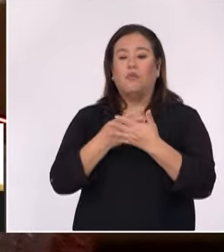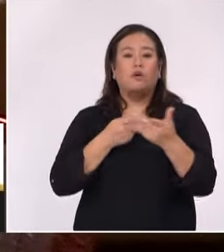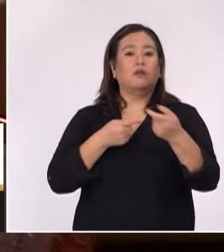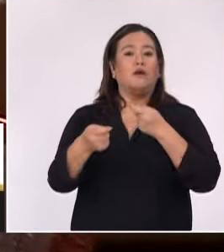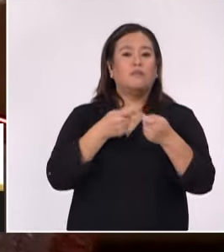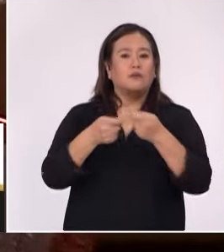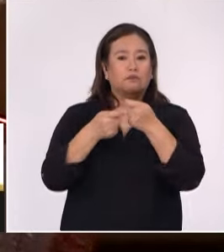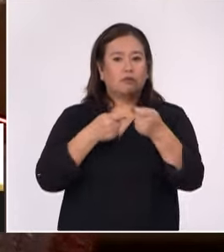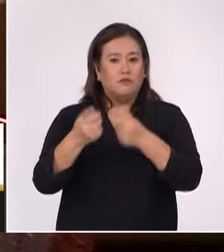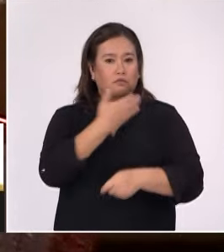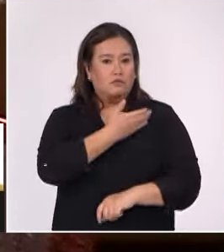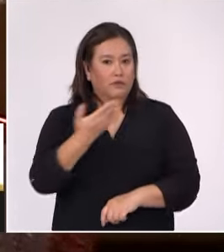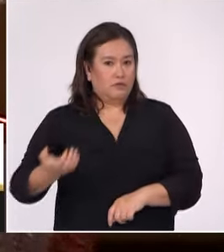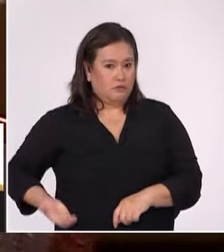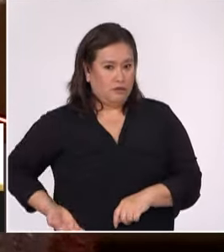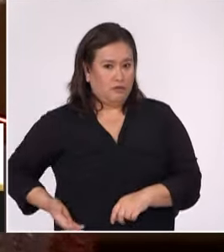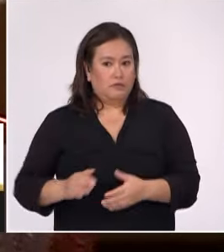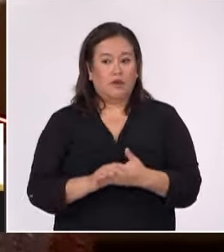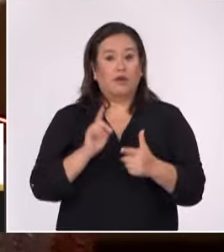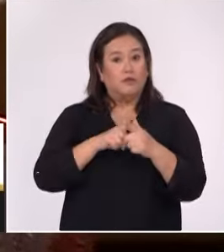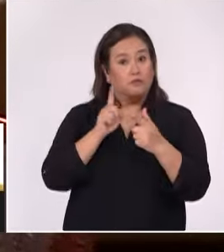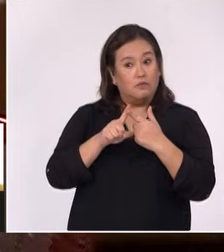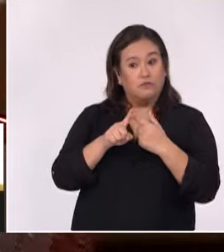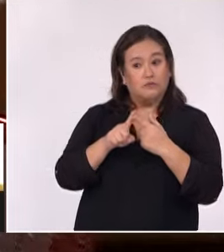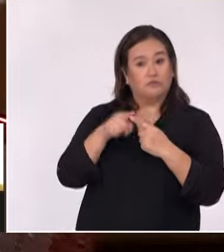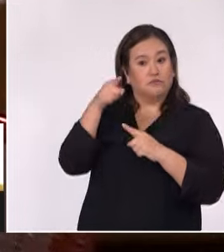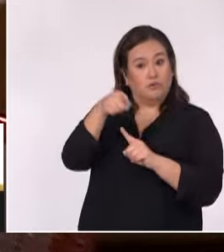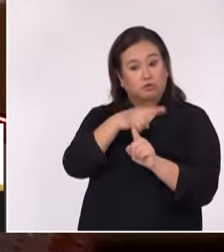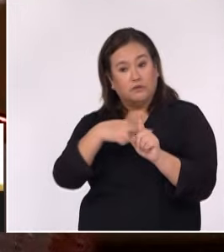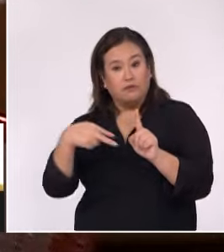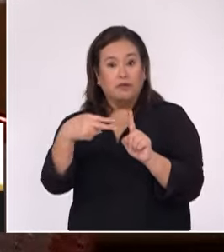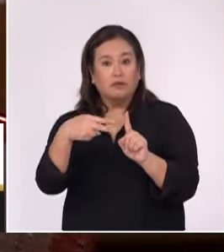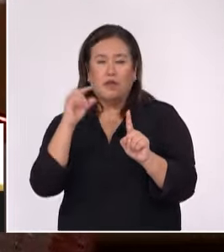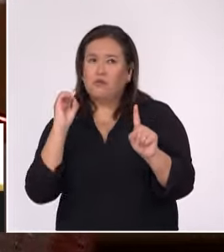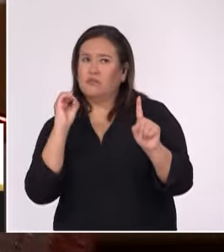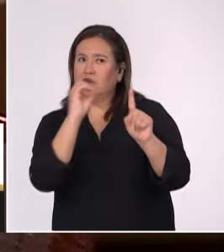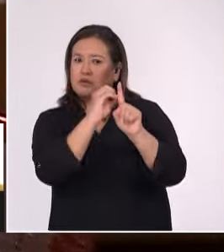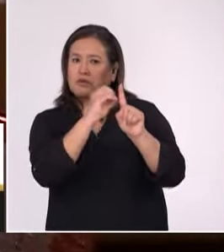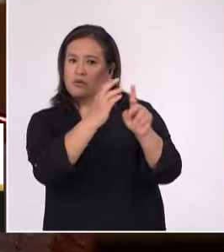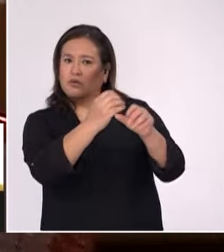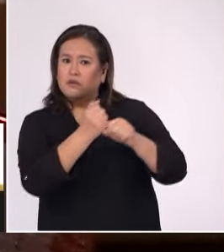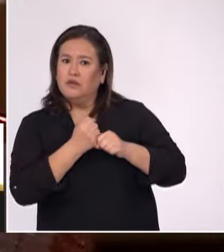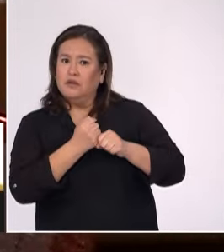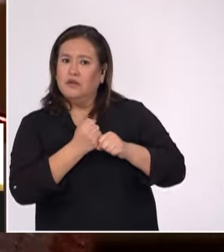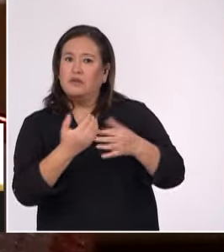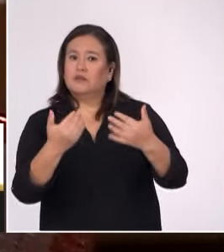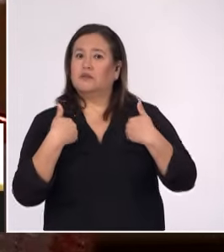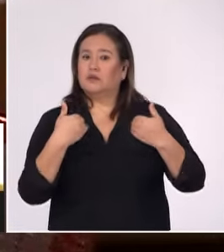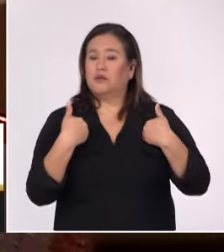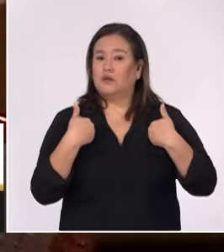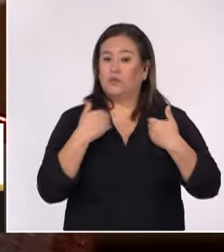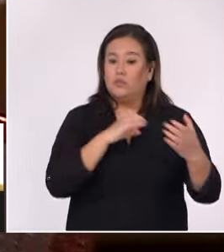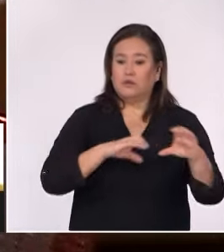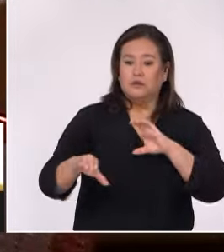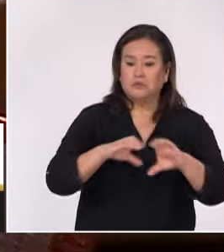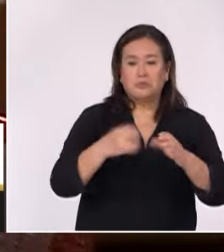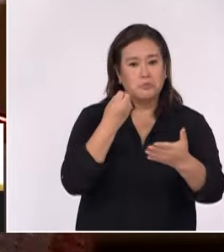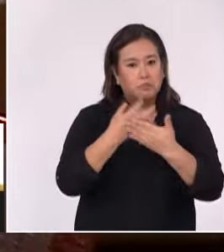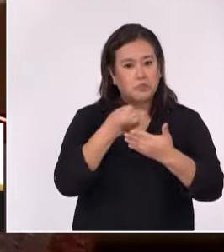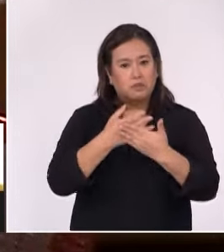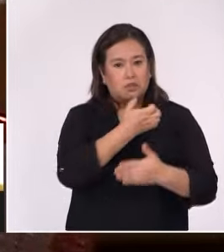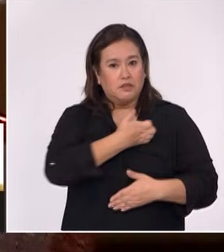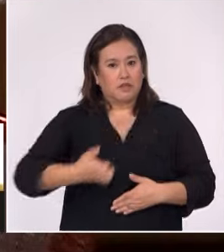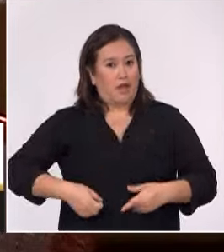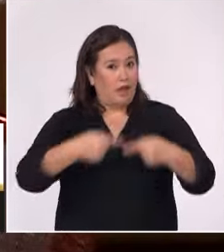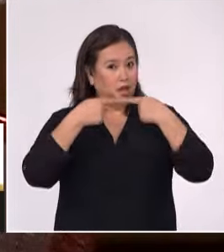administración pública. En esa línea, con el objetivo de lograr una acción estatal más efectiva, anuncio que